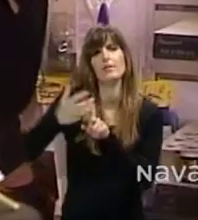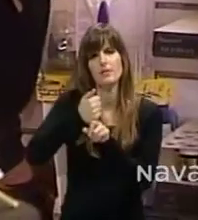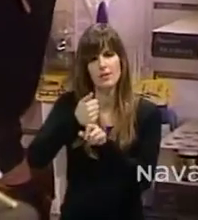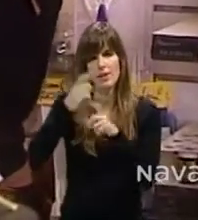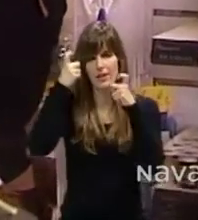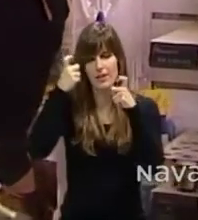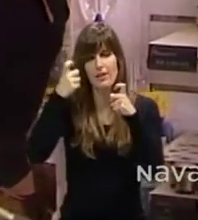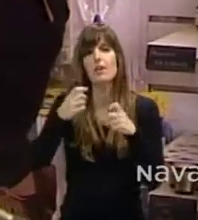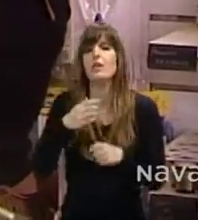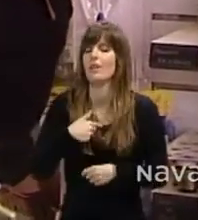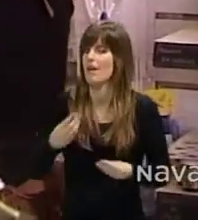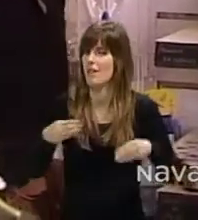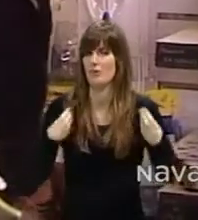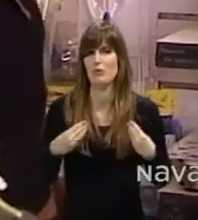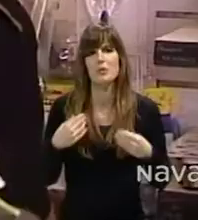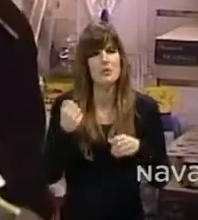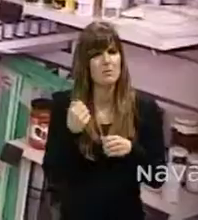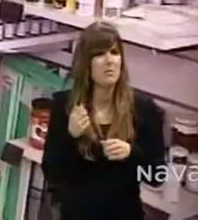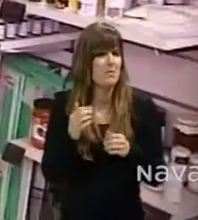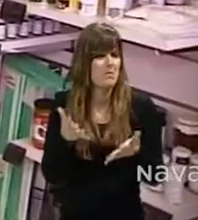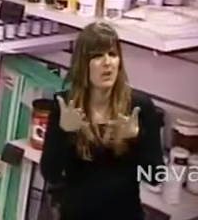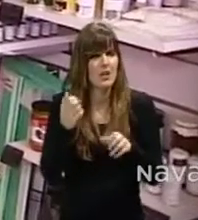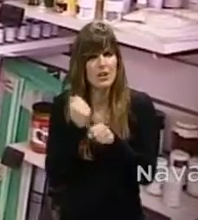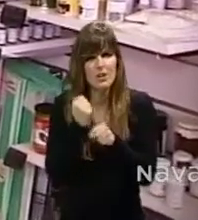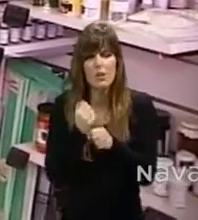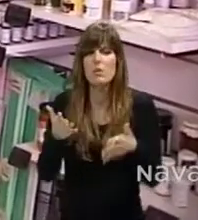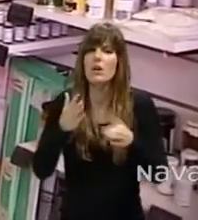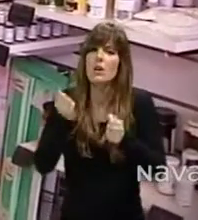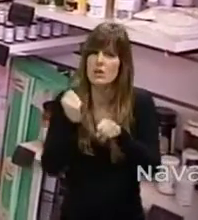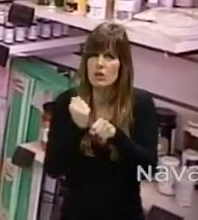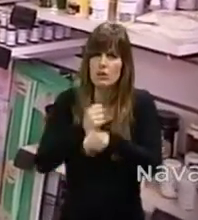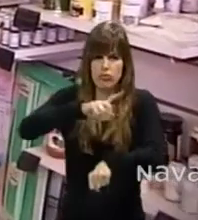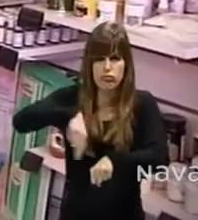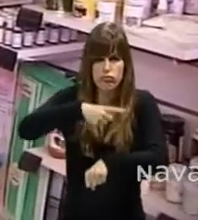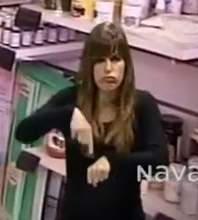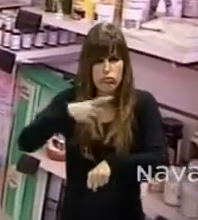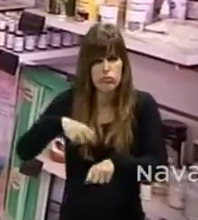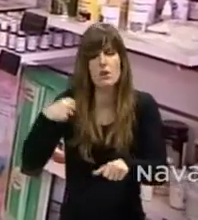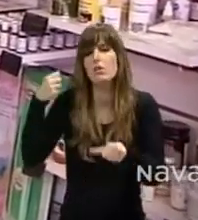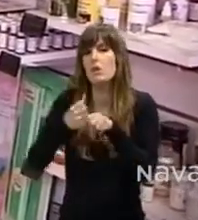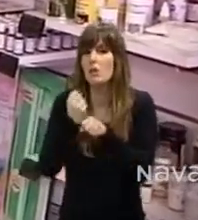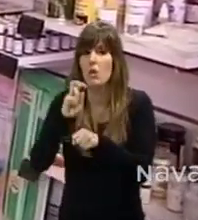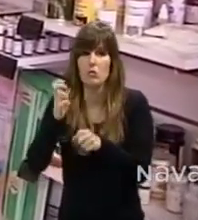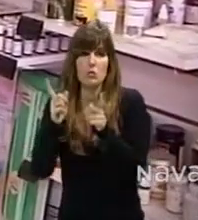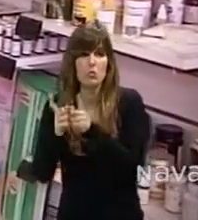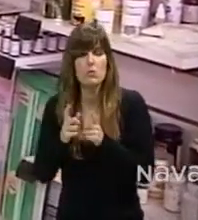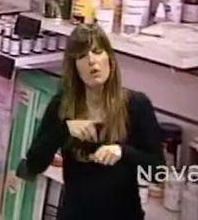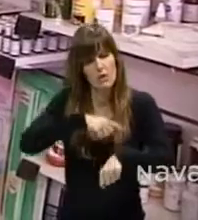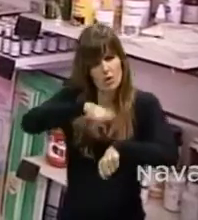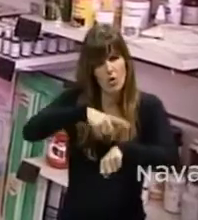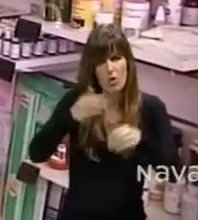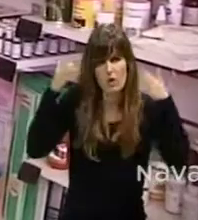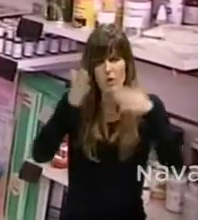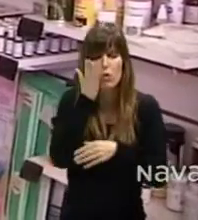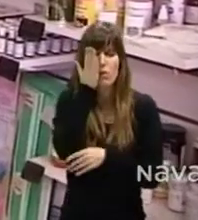disfruto, disfruto haciendo lo que hago. Sí que es verdad que trabajo más horas que en mi vida, casi no duermo. Pero bueno,